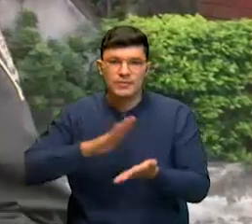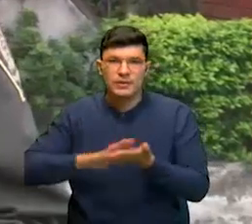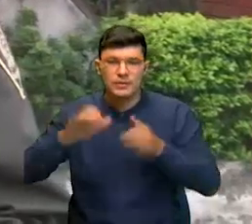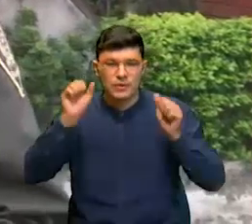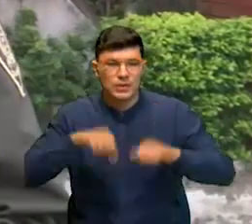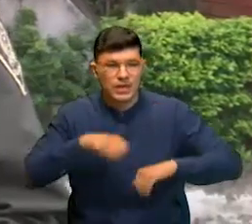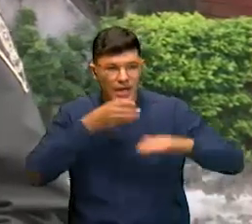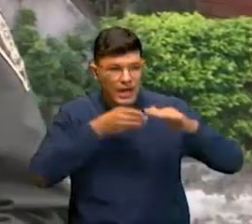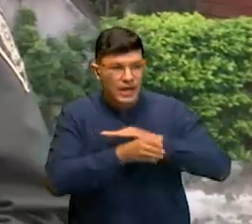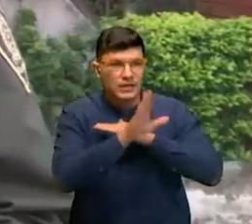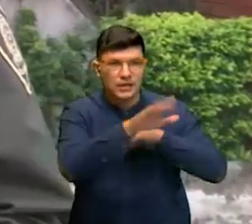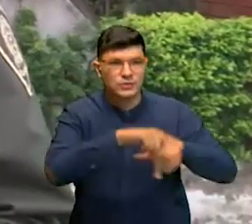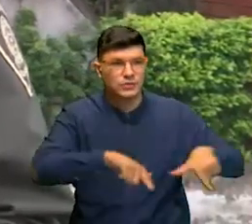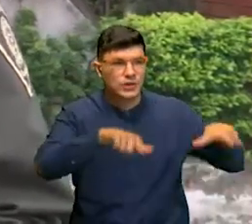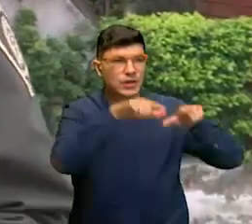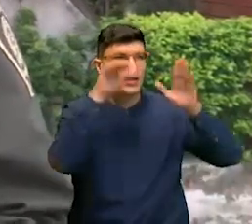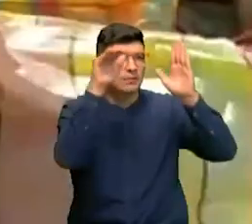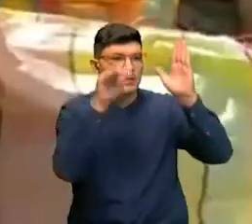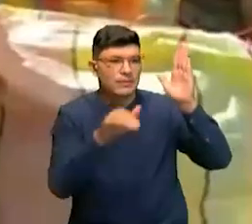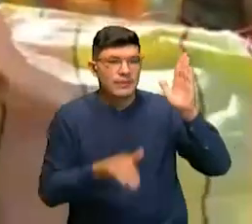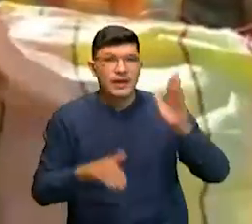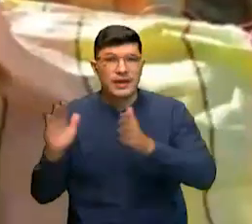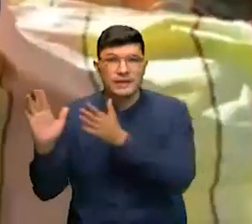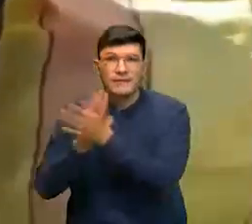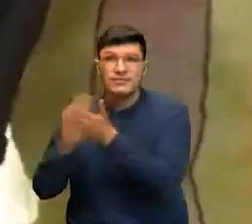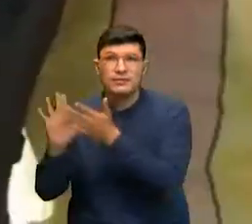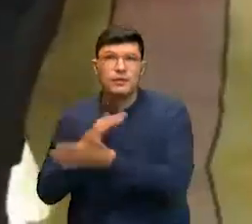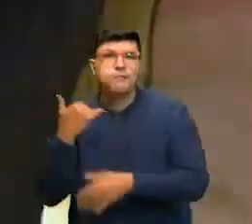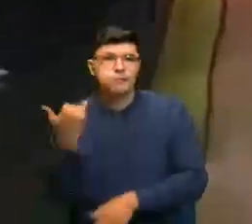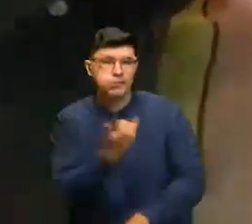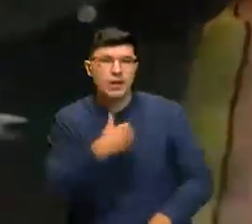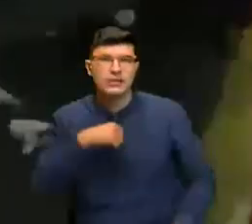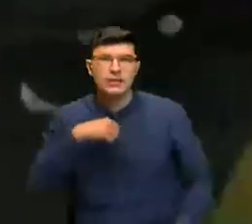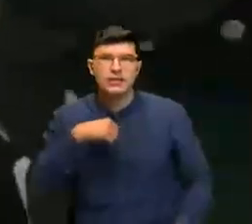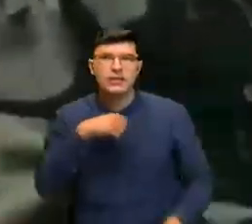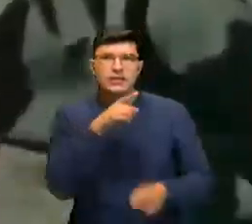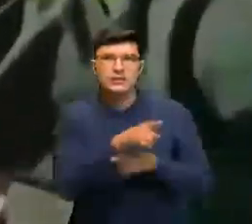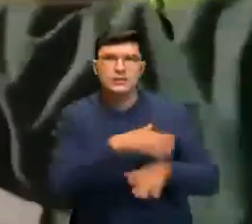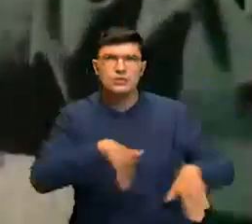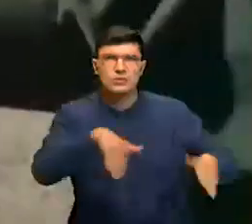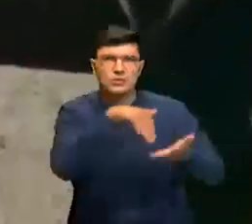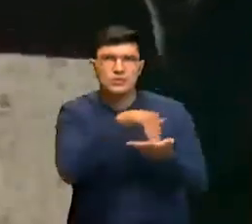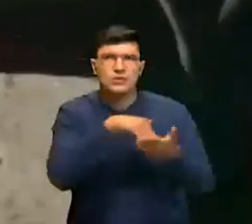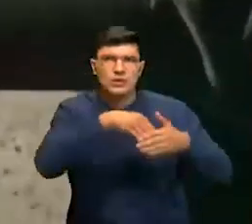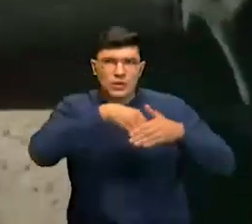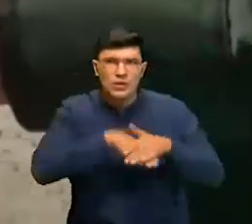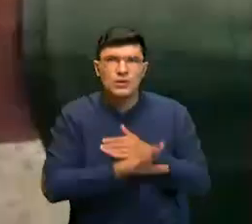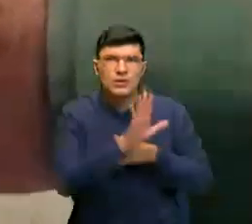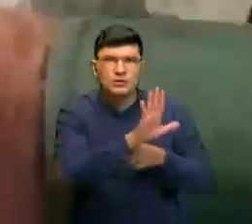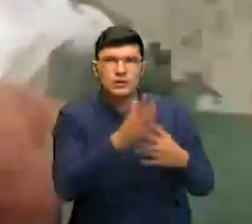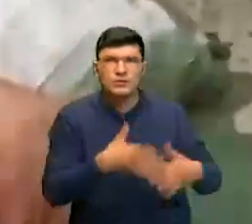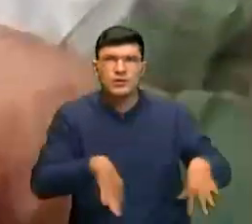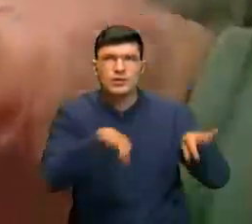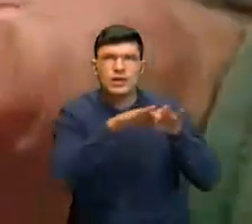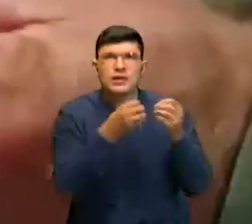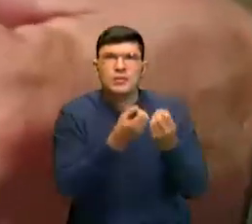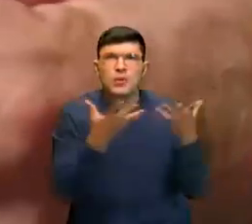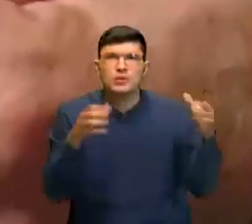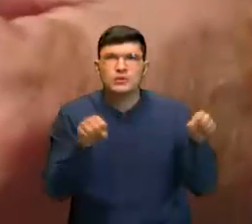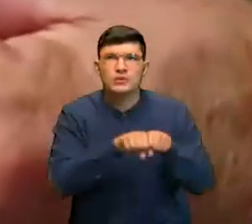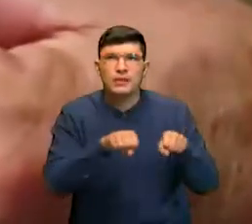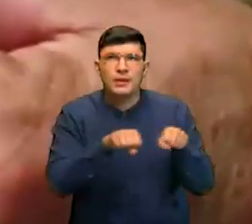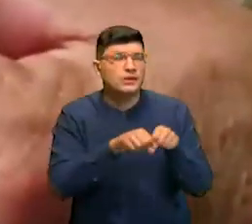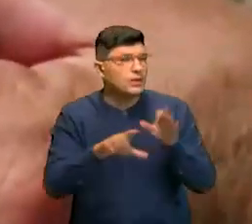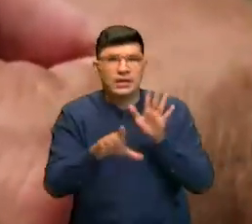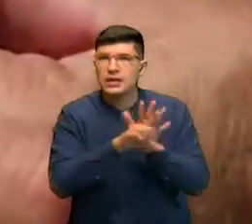ingresar a una bodega, en la cual la información que se tenía era un centro de acopio de un importante número de